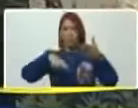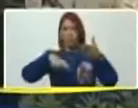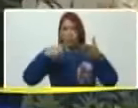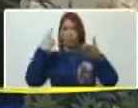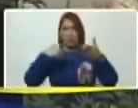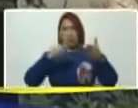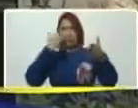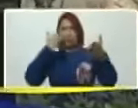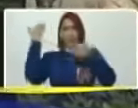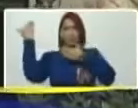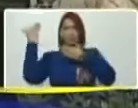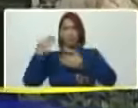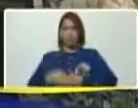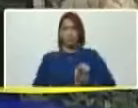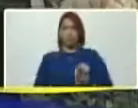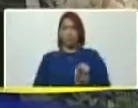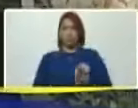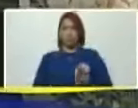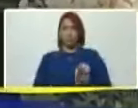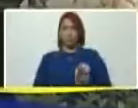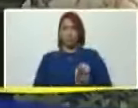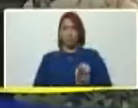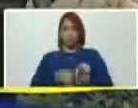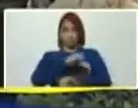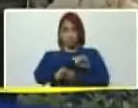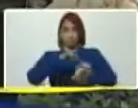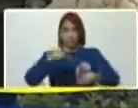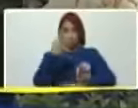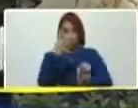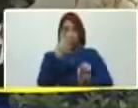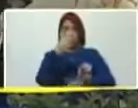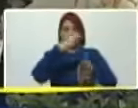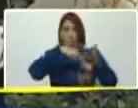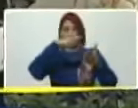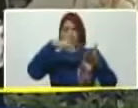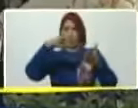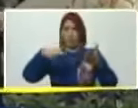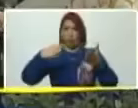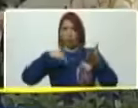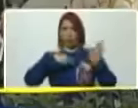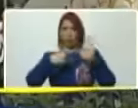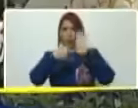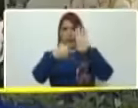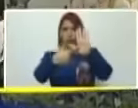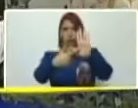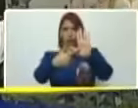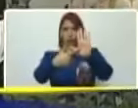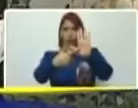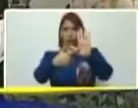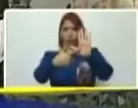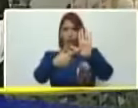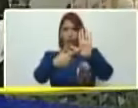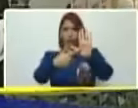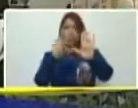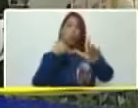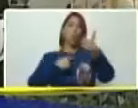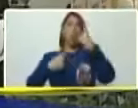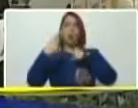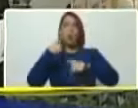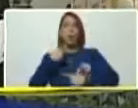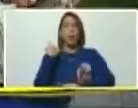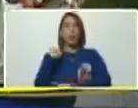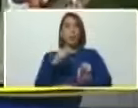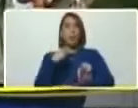un artista que está terminando un mural que lo vamos a mostrar, que van a ser el colorido que van a tener